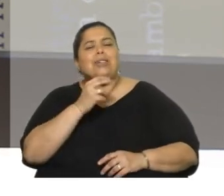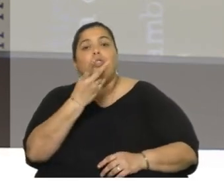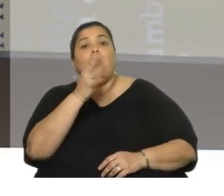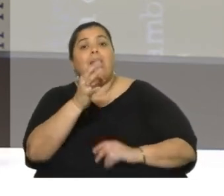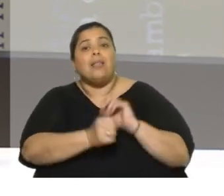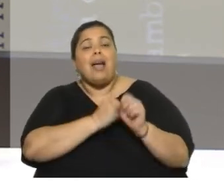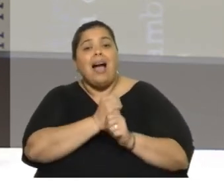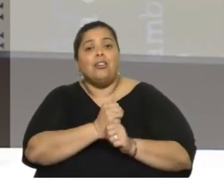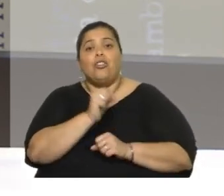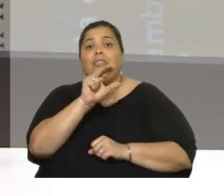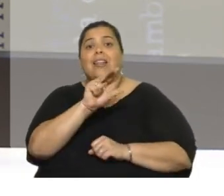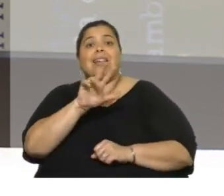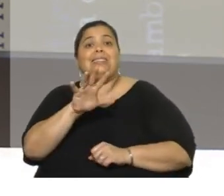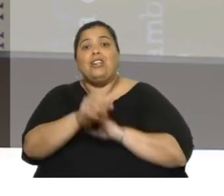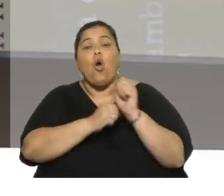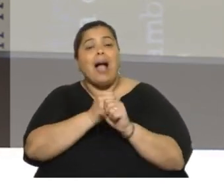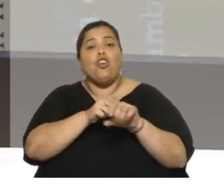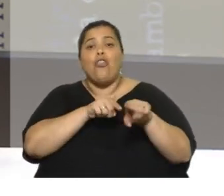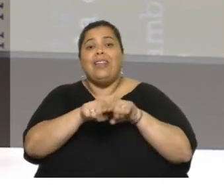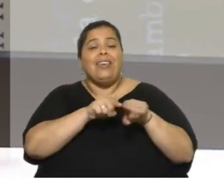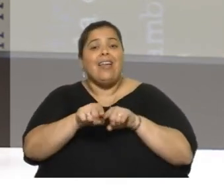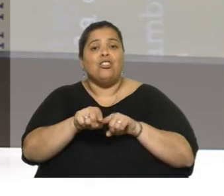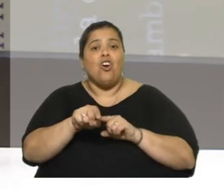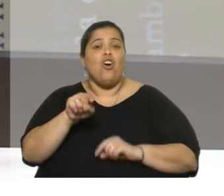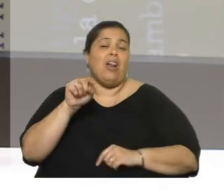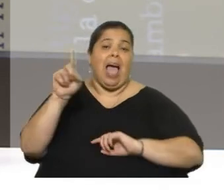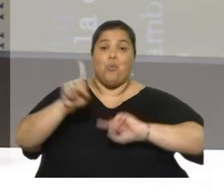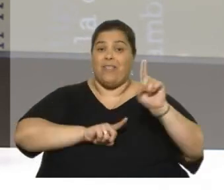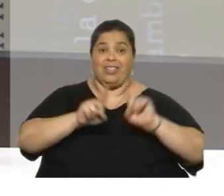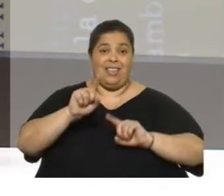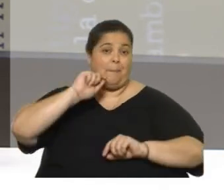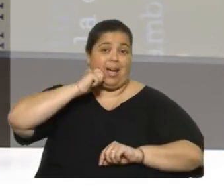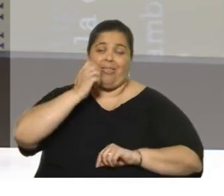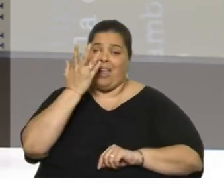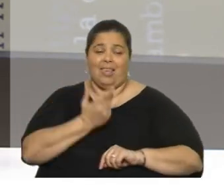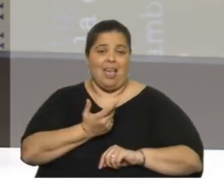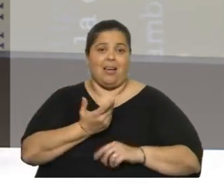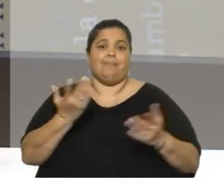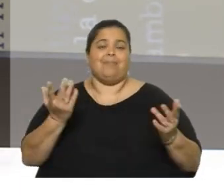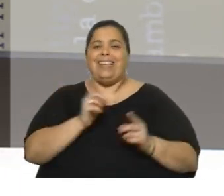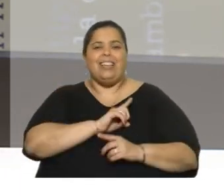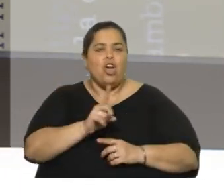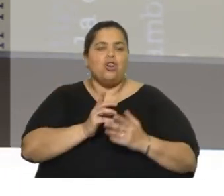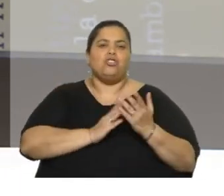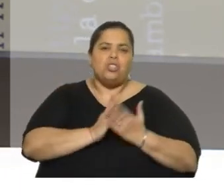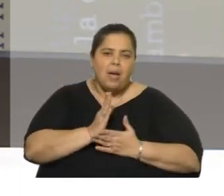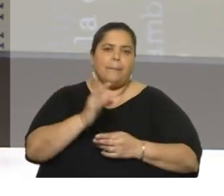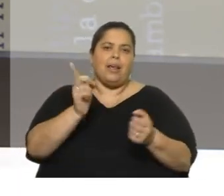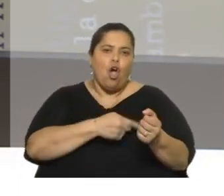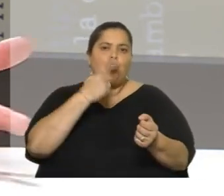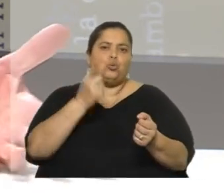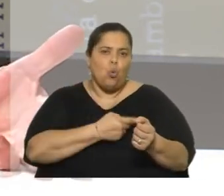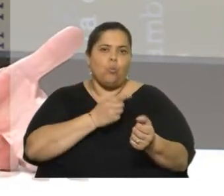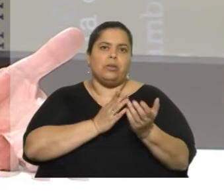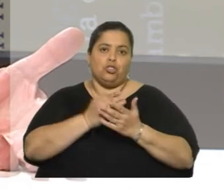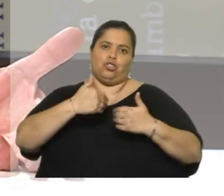años, 35 años dirigiendo la universidad y no que sea, como estamos acostumbrados muchas veces, a que